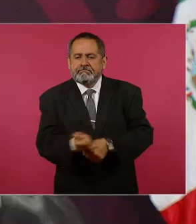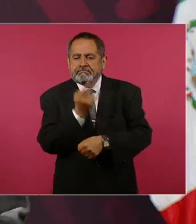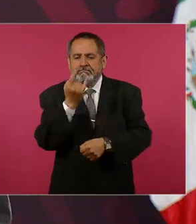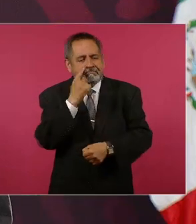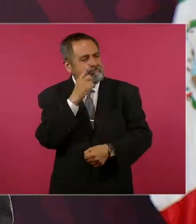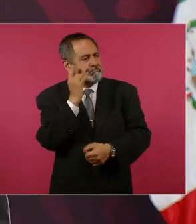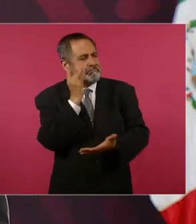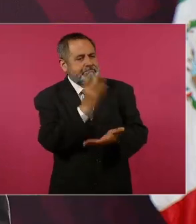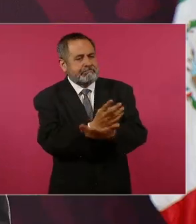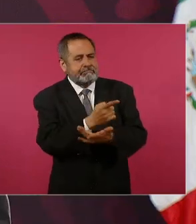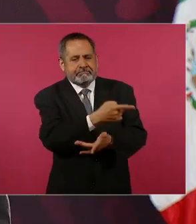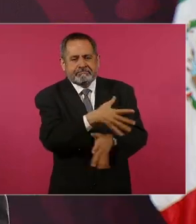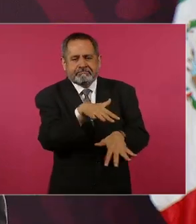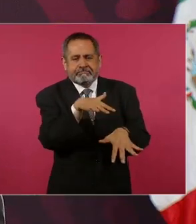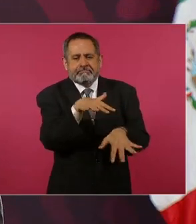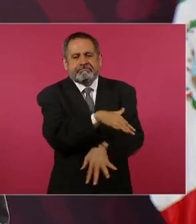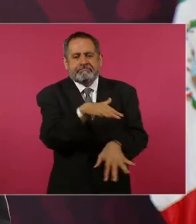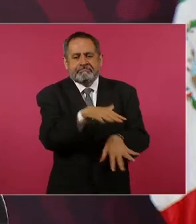como un vulgar